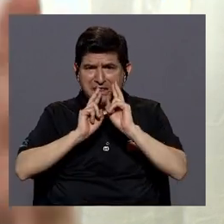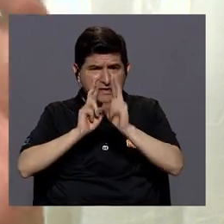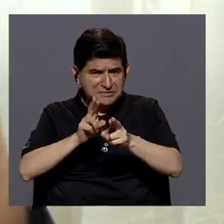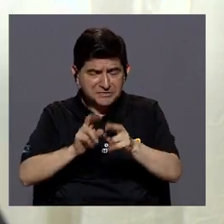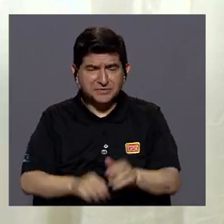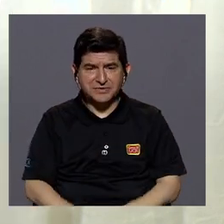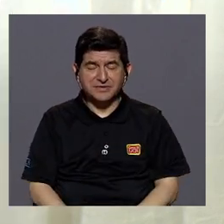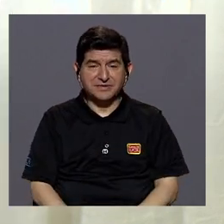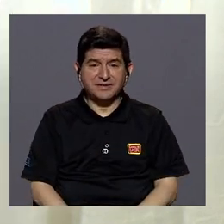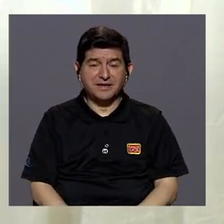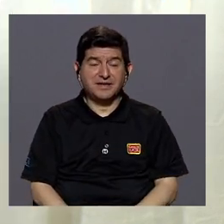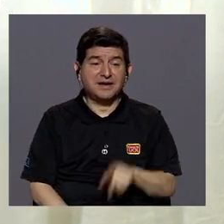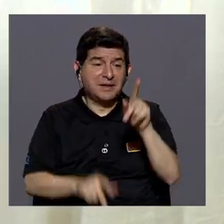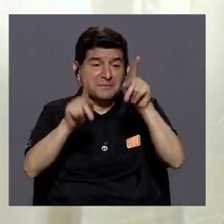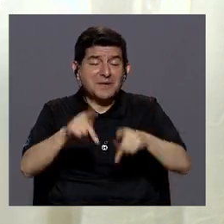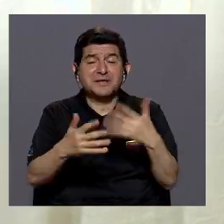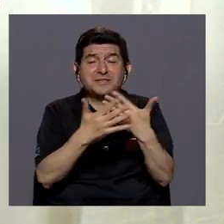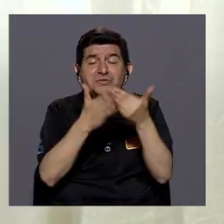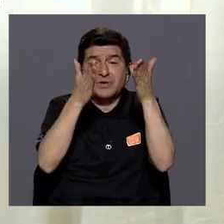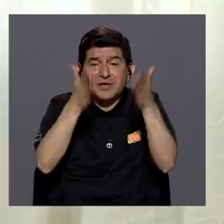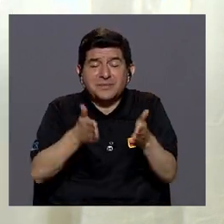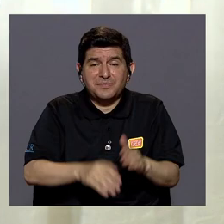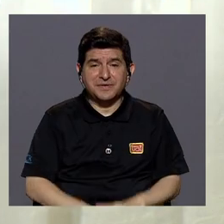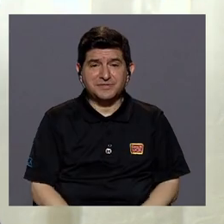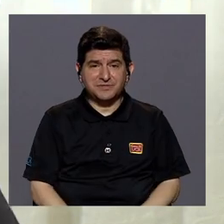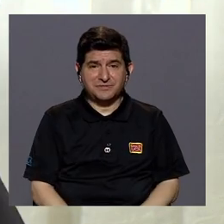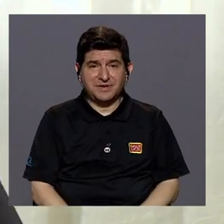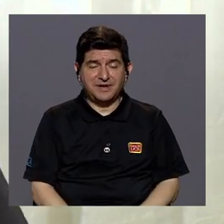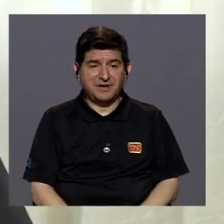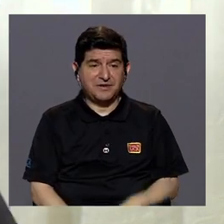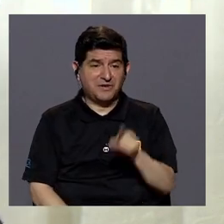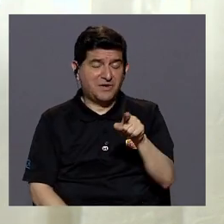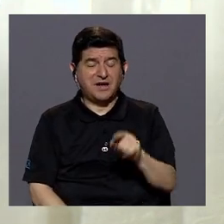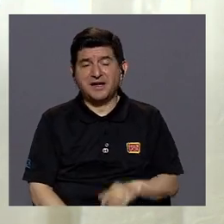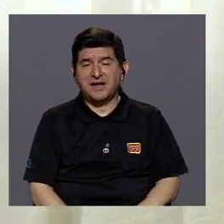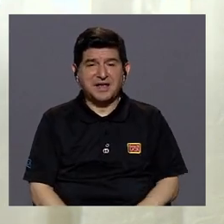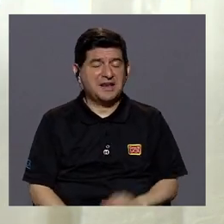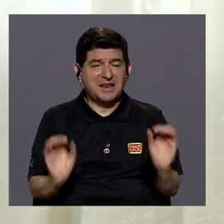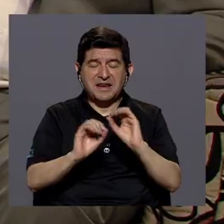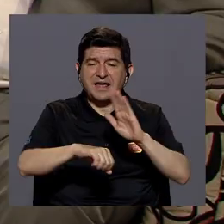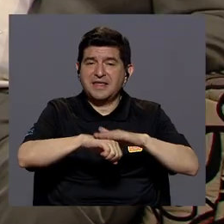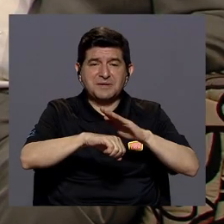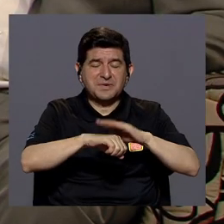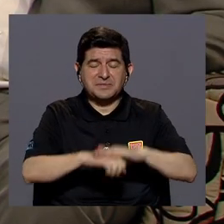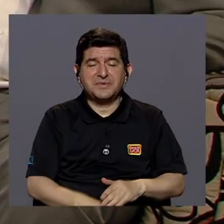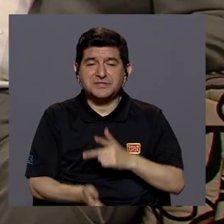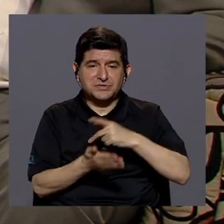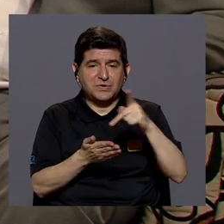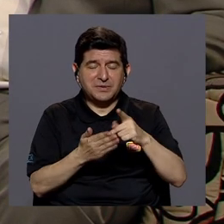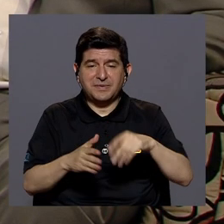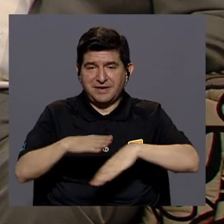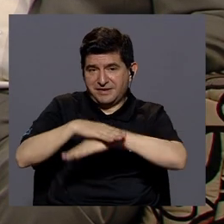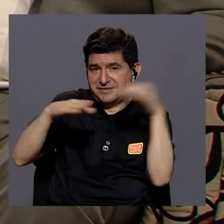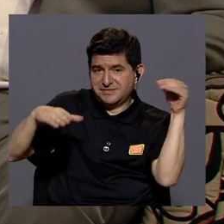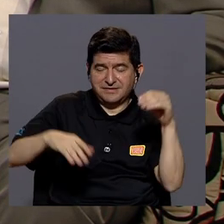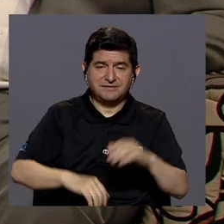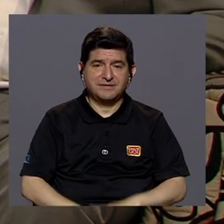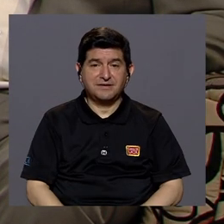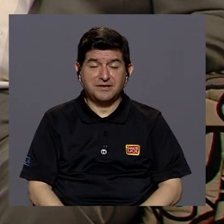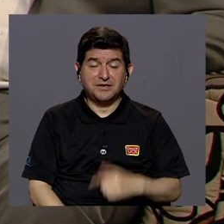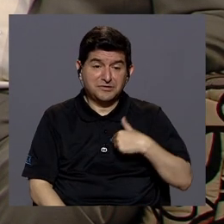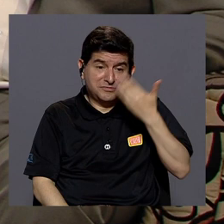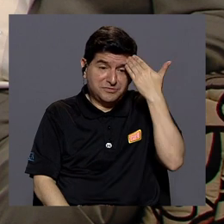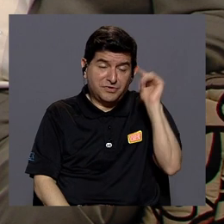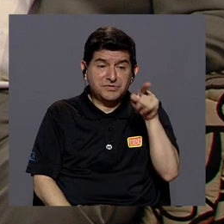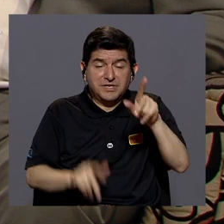ese pobre que está ahí preso, ahí, que no le dan ni fianza ni nada. Yo no sé, y hasta qué punto